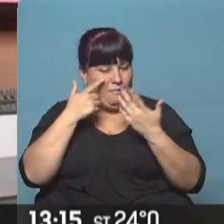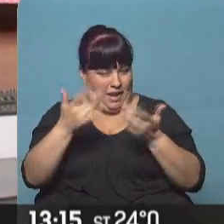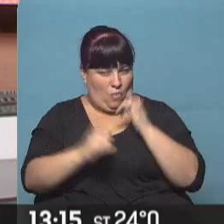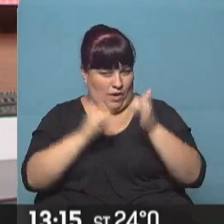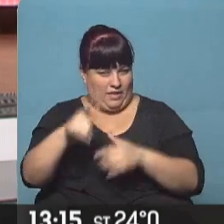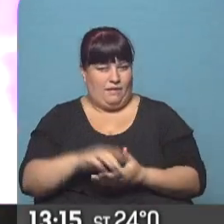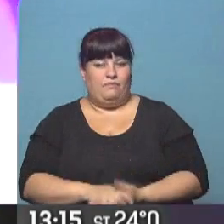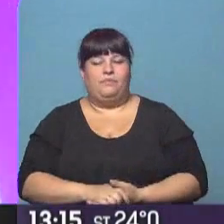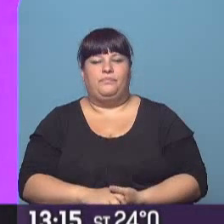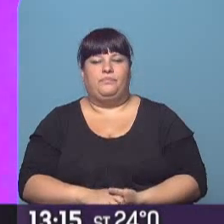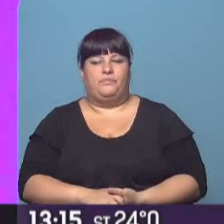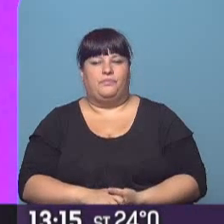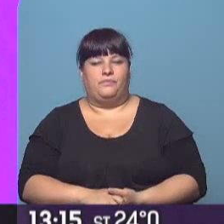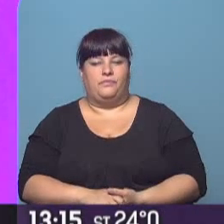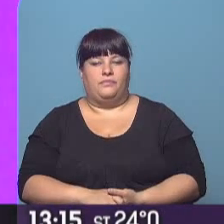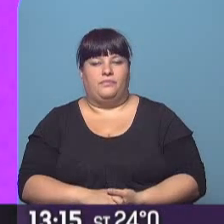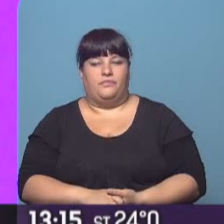Aloras.